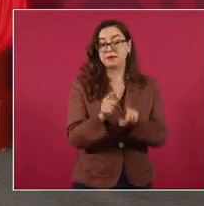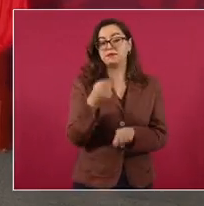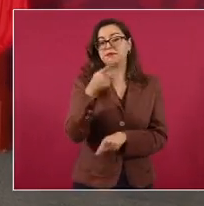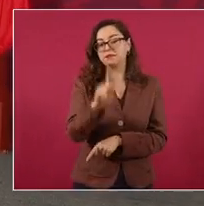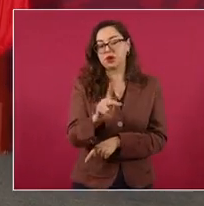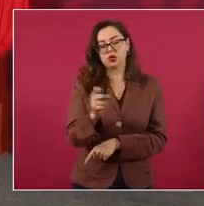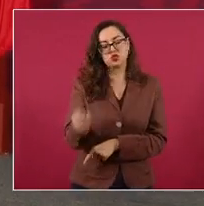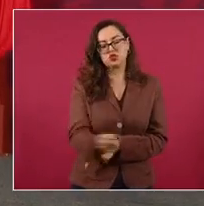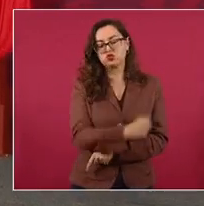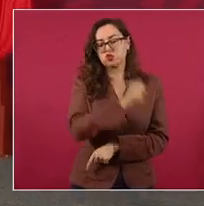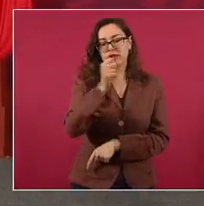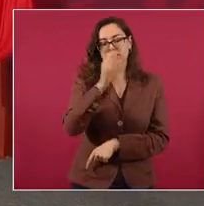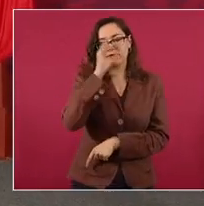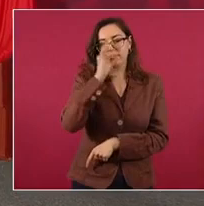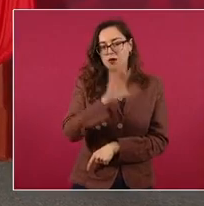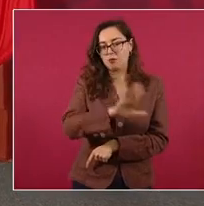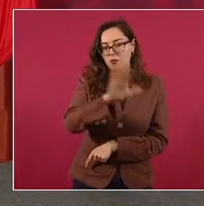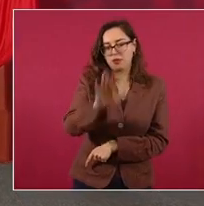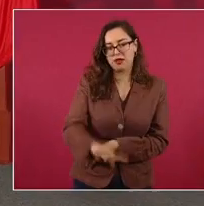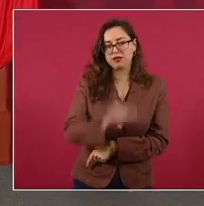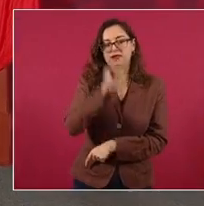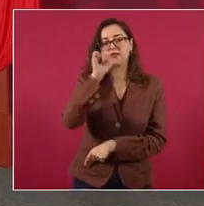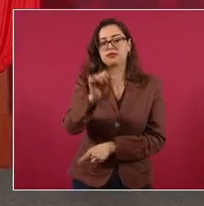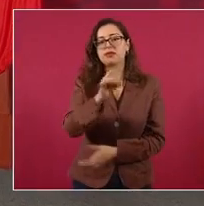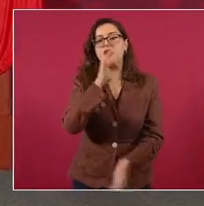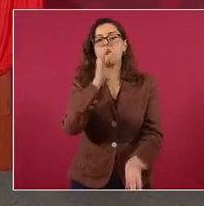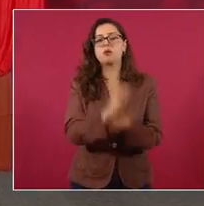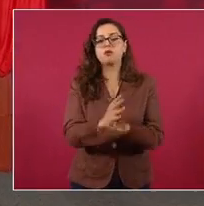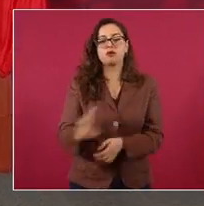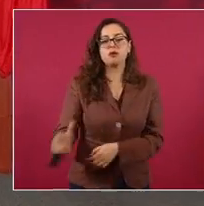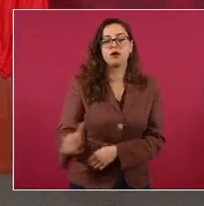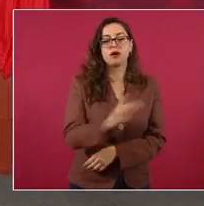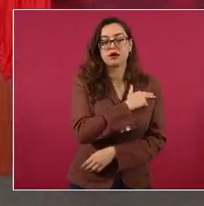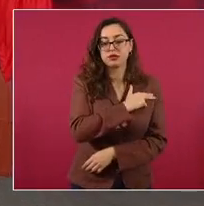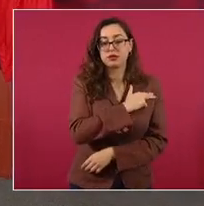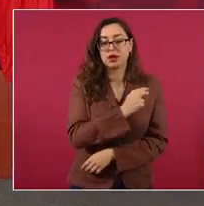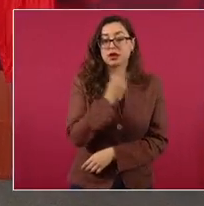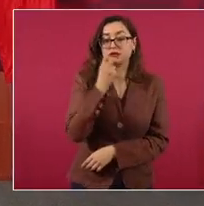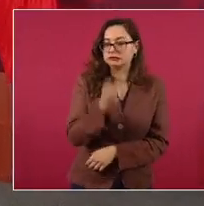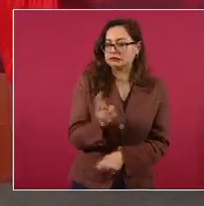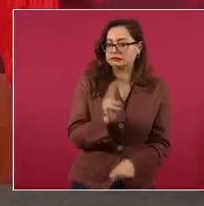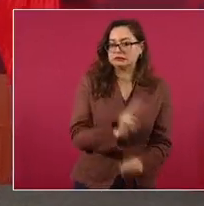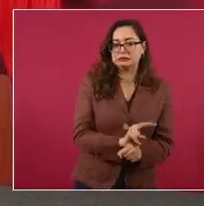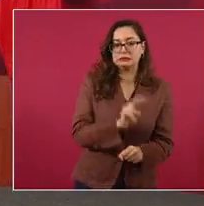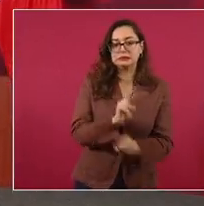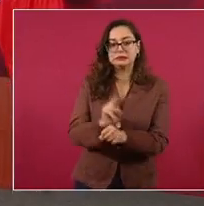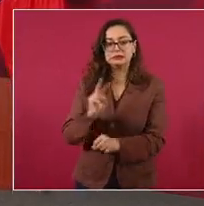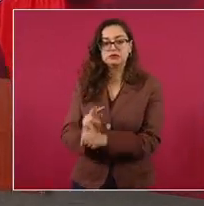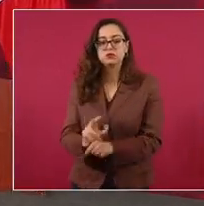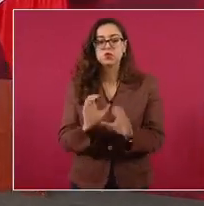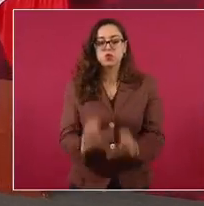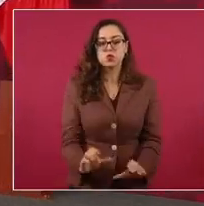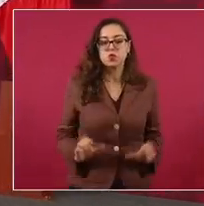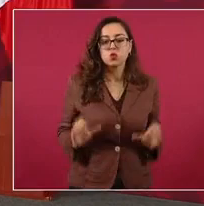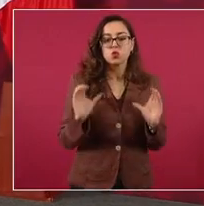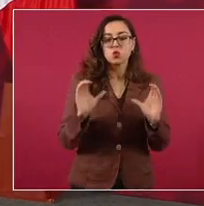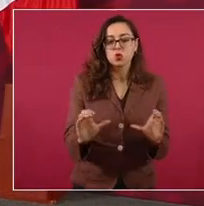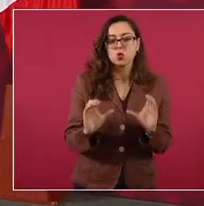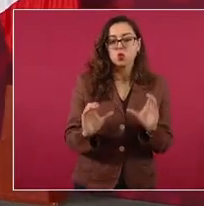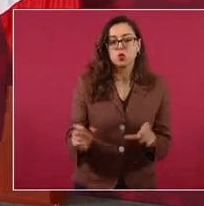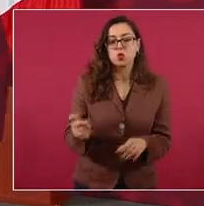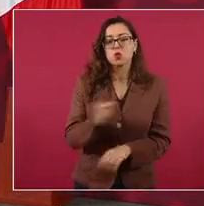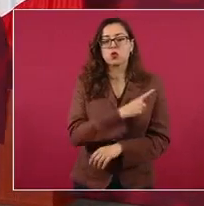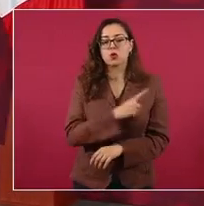víctimas, solo heridos. Entonces tenemos que estar cuidando eso. Es lo que